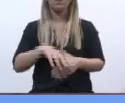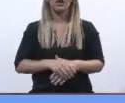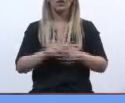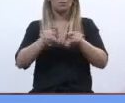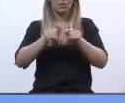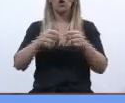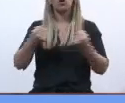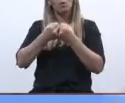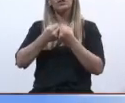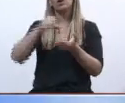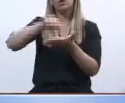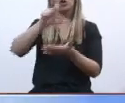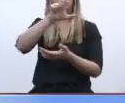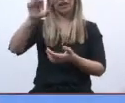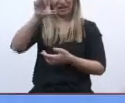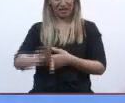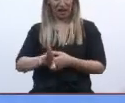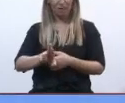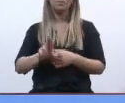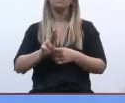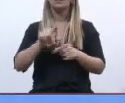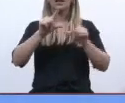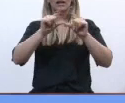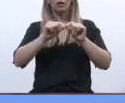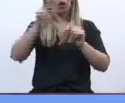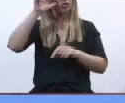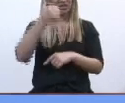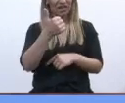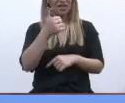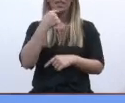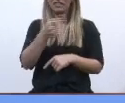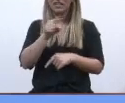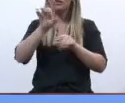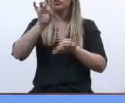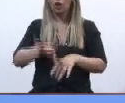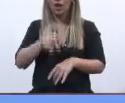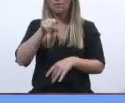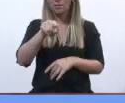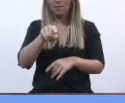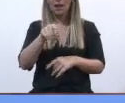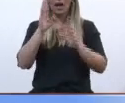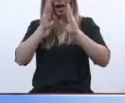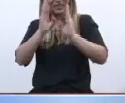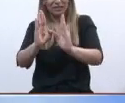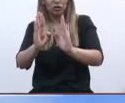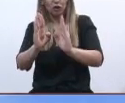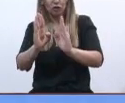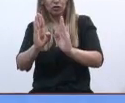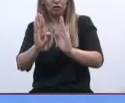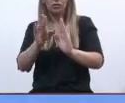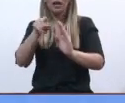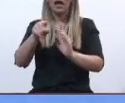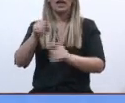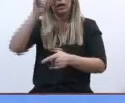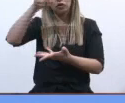la convención en el artículo 86 que solo es pertinente y corresponde atender la interpretación de la Corte